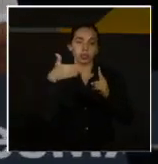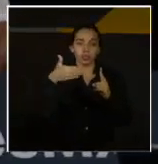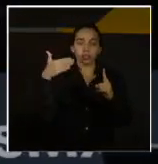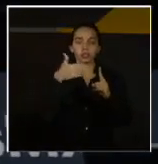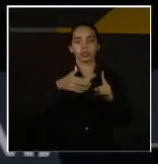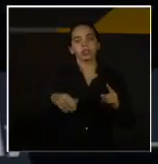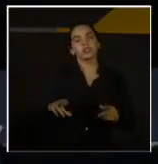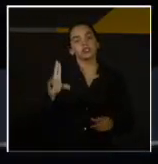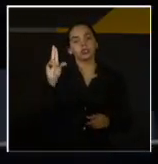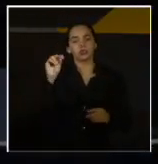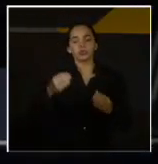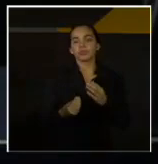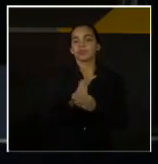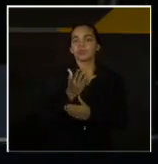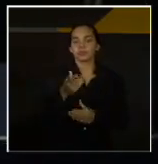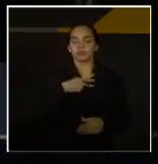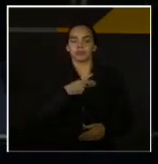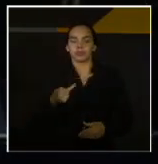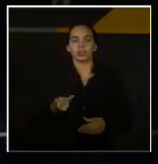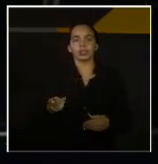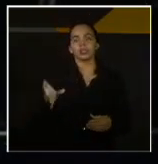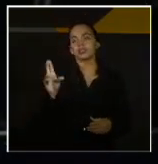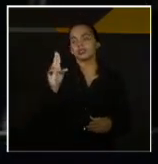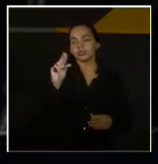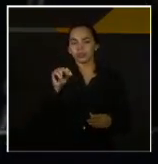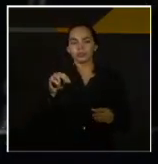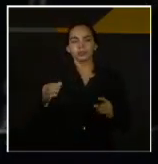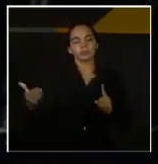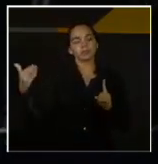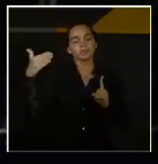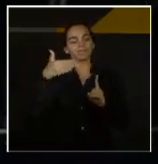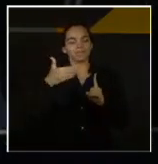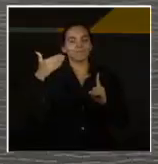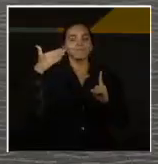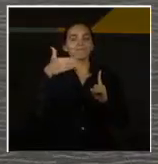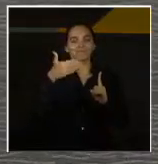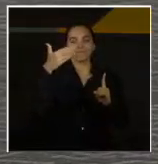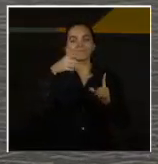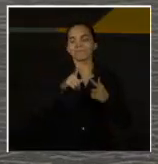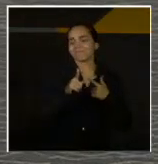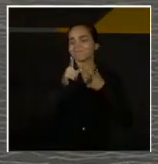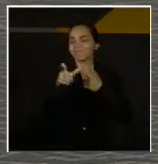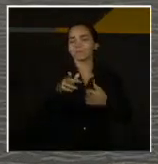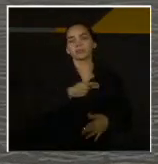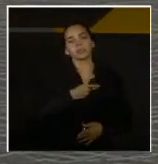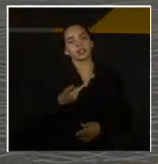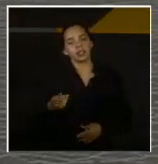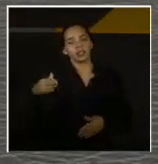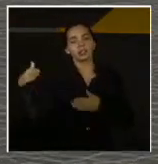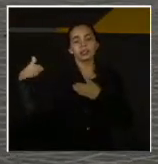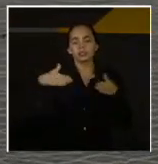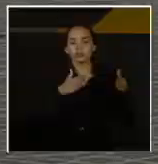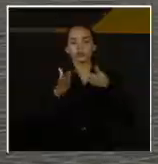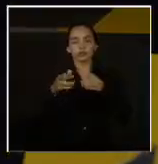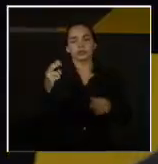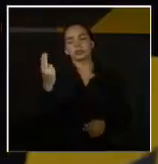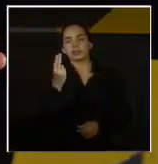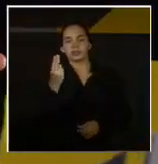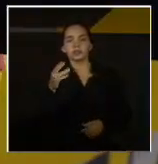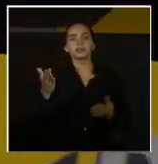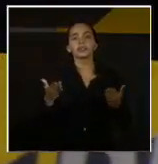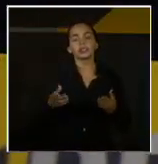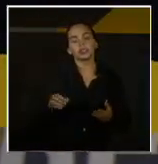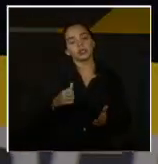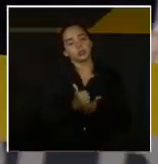no a sacar a la gente de la pobreza, sino a mantener a la gente en la pobreza. En ese sentido, lo que necesitamos hacer es que los